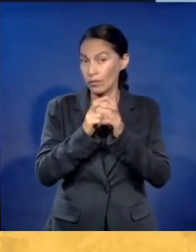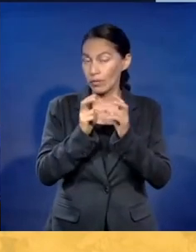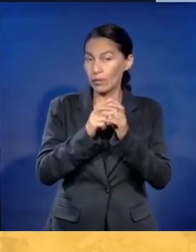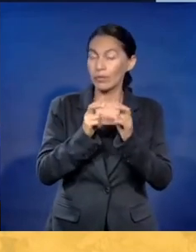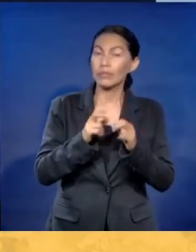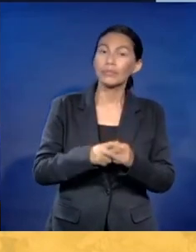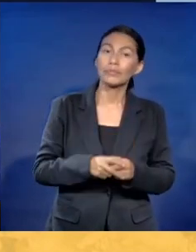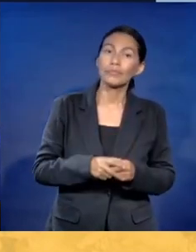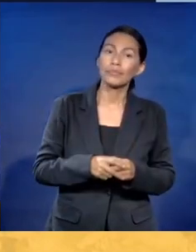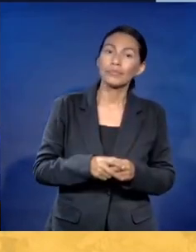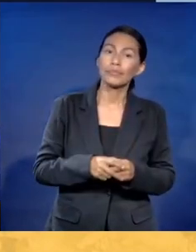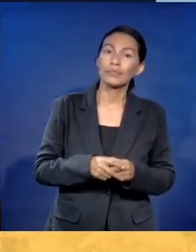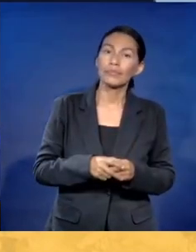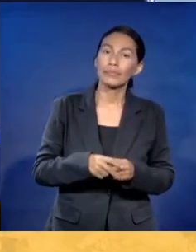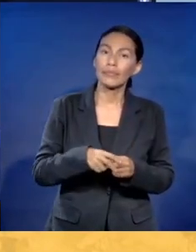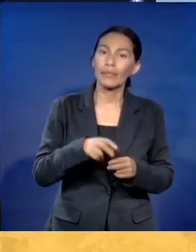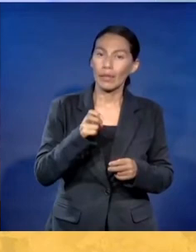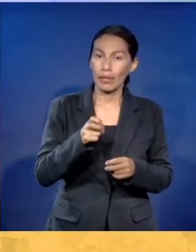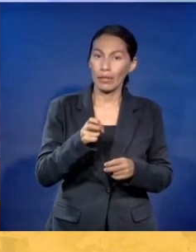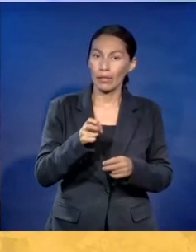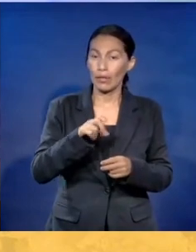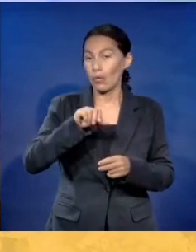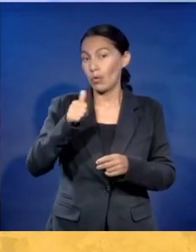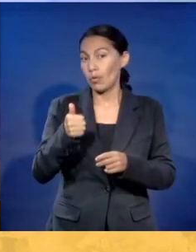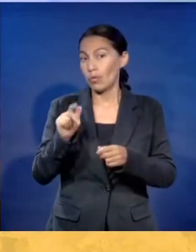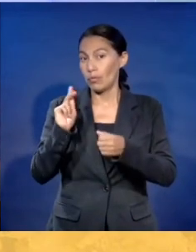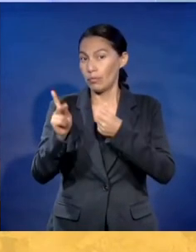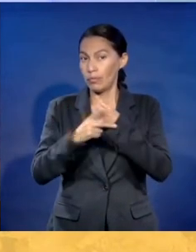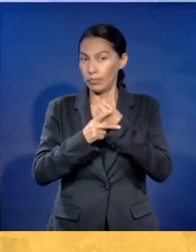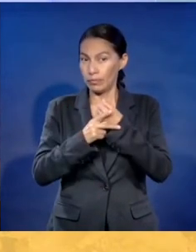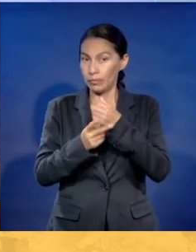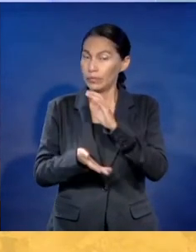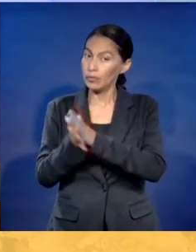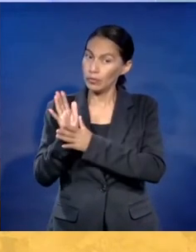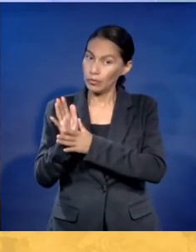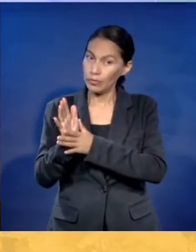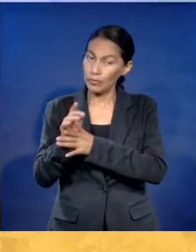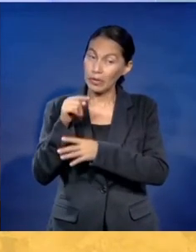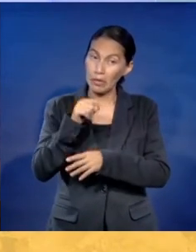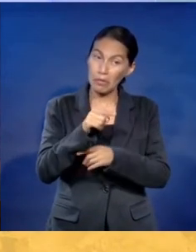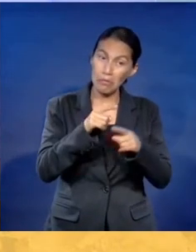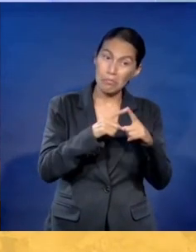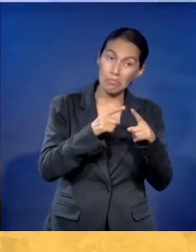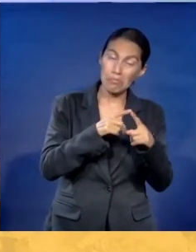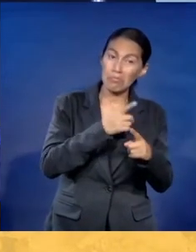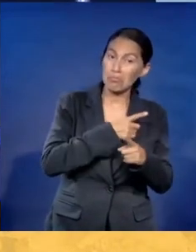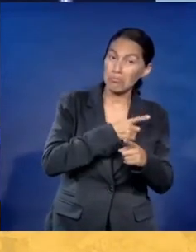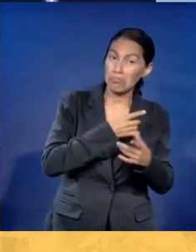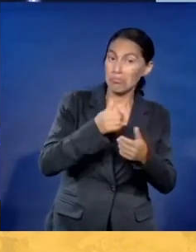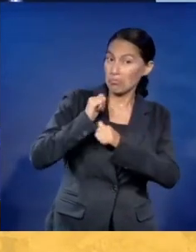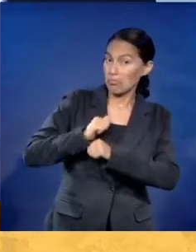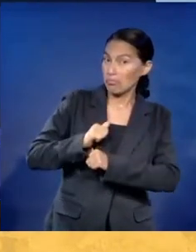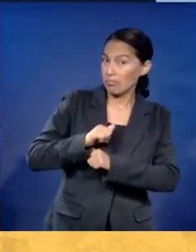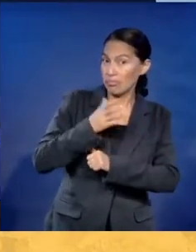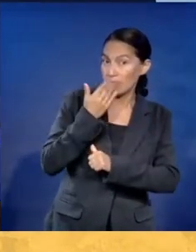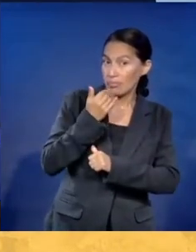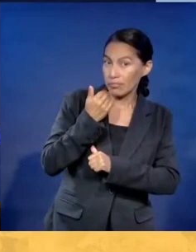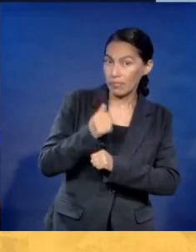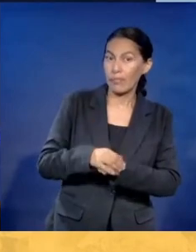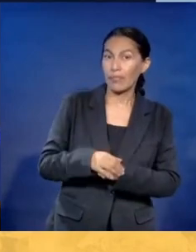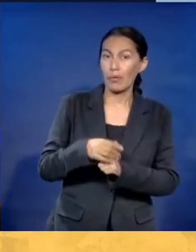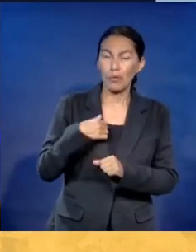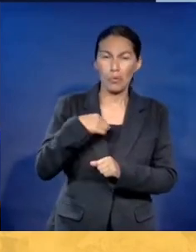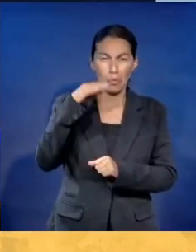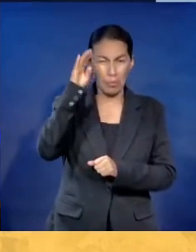Durán se fue a otro país y el distrito quedó solo y yo pienso que la asociación no